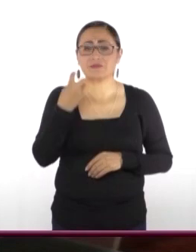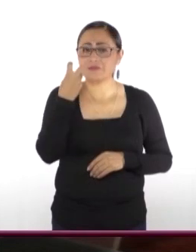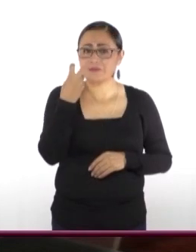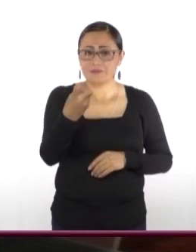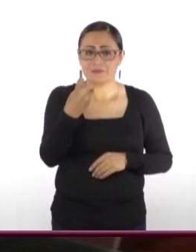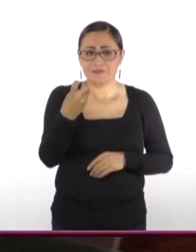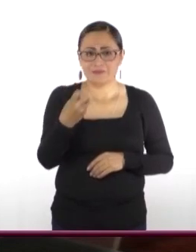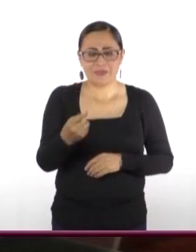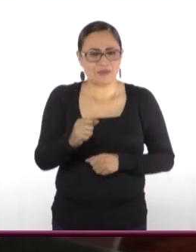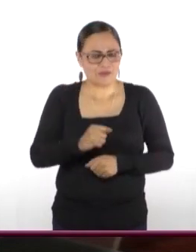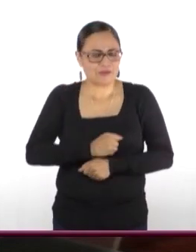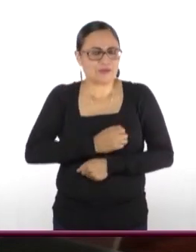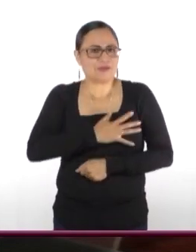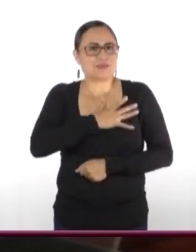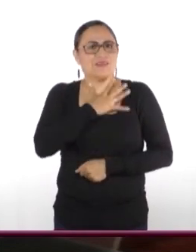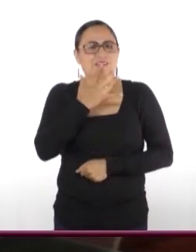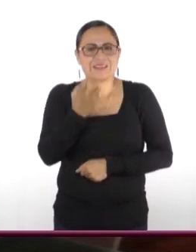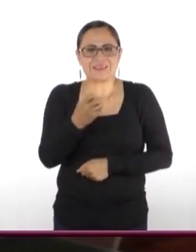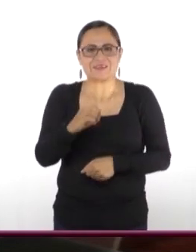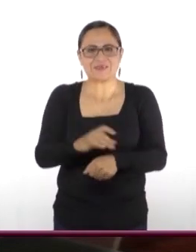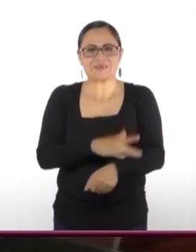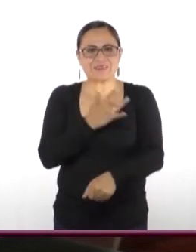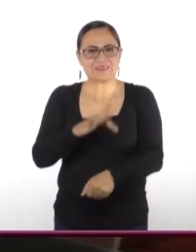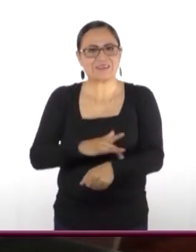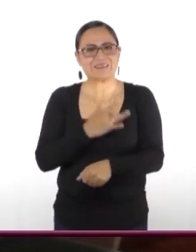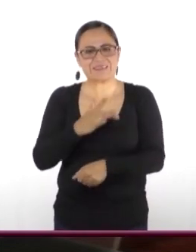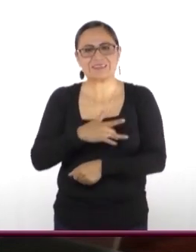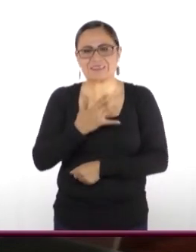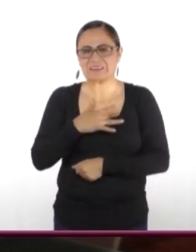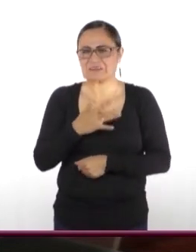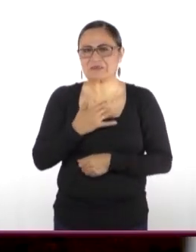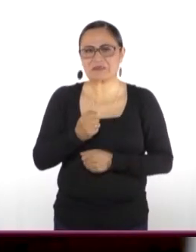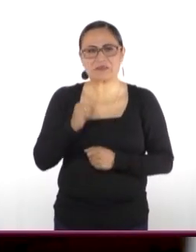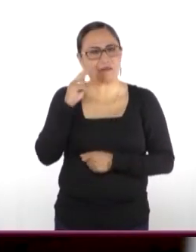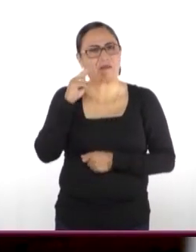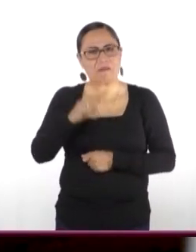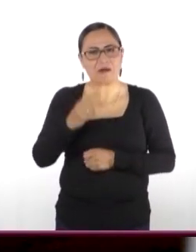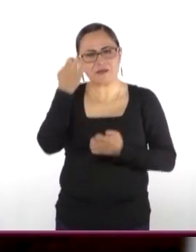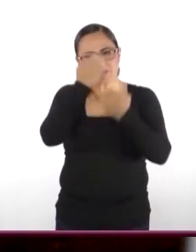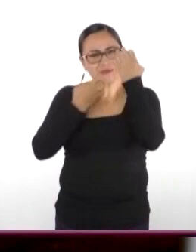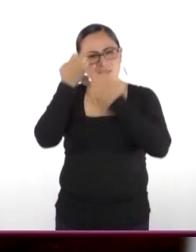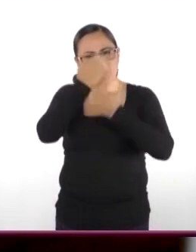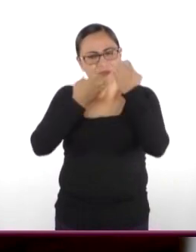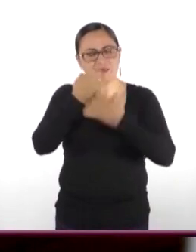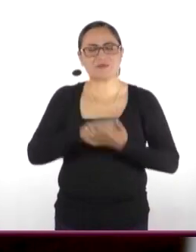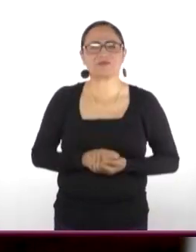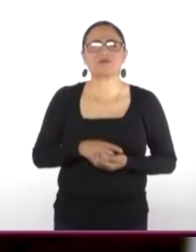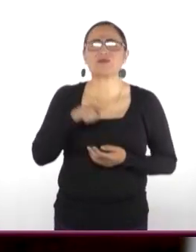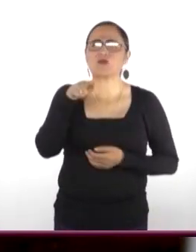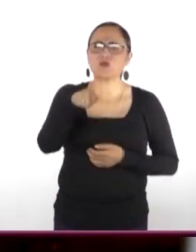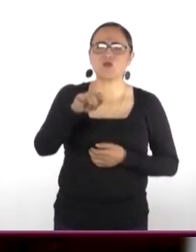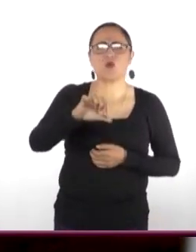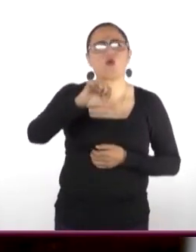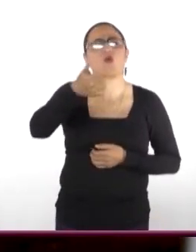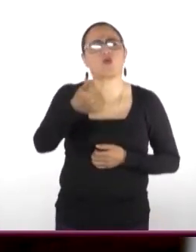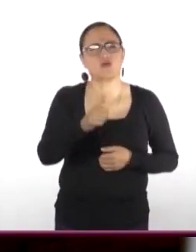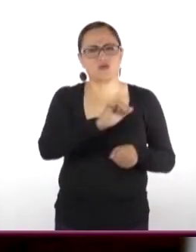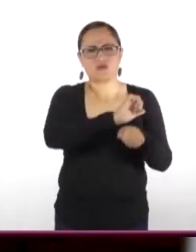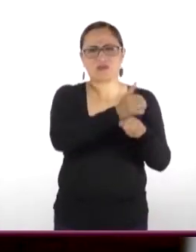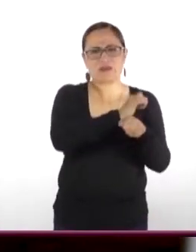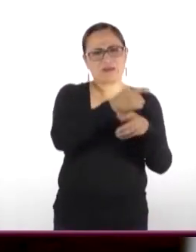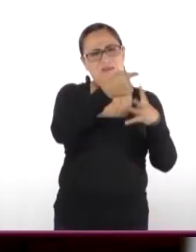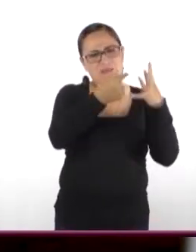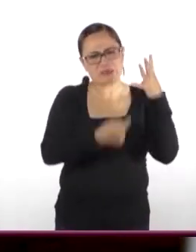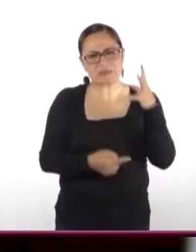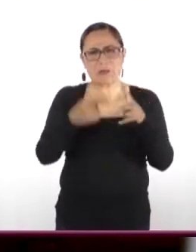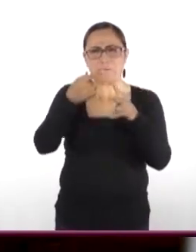ave. Entonces, eso es precisamente el tipo de nociones que estudiamos en topología. ¿Qué otros artistas crees que han